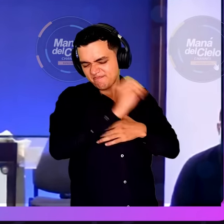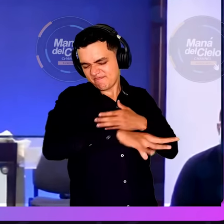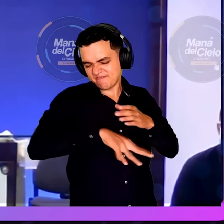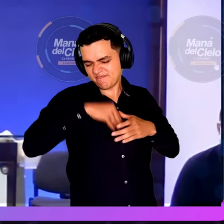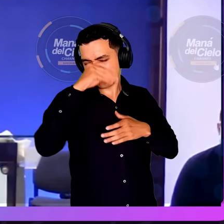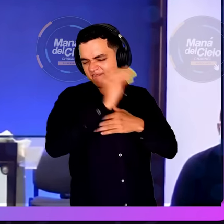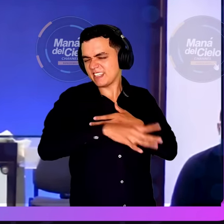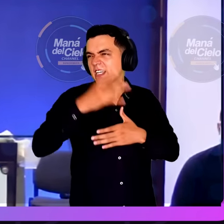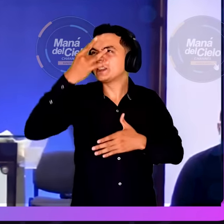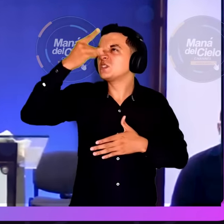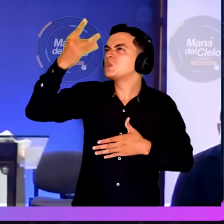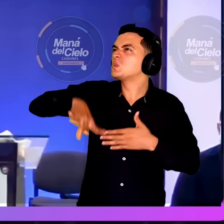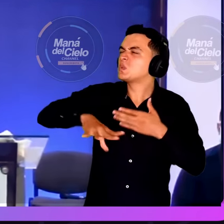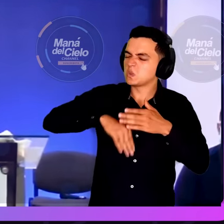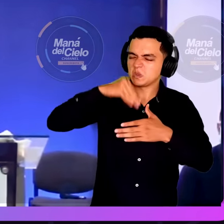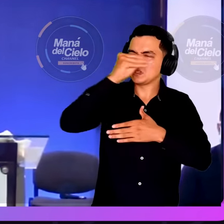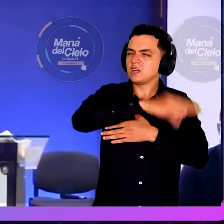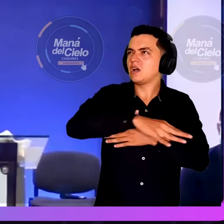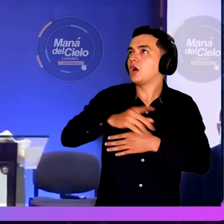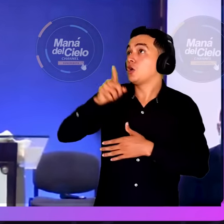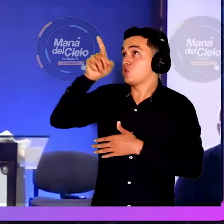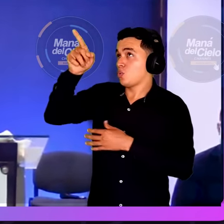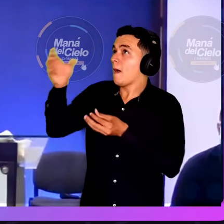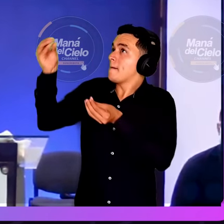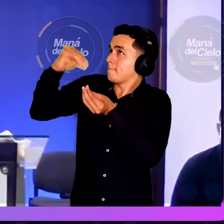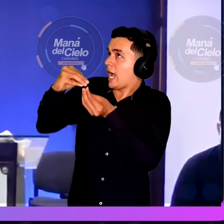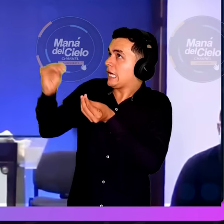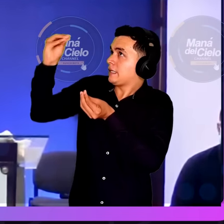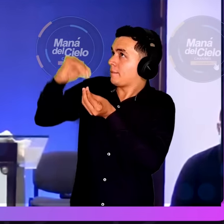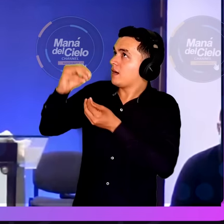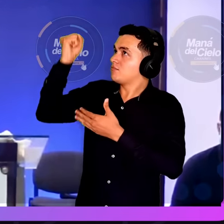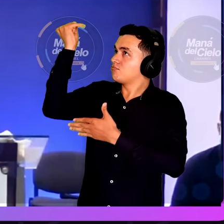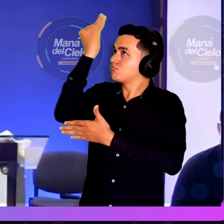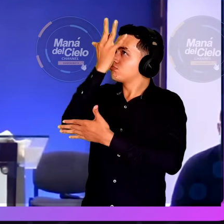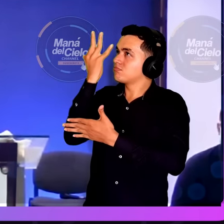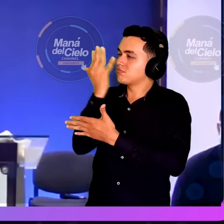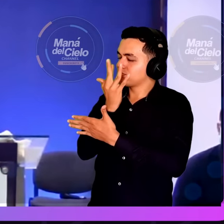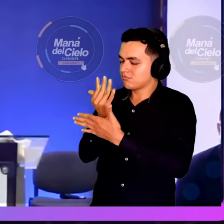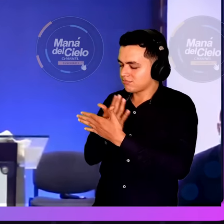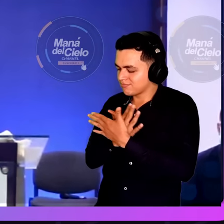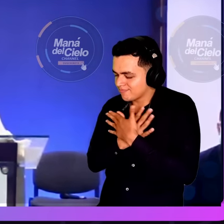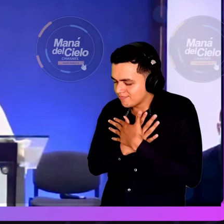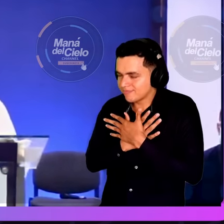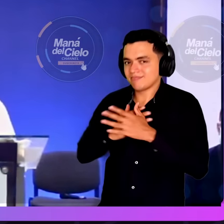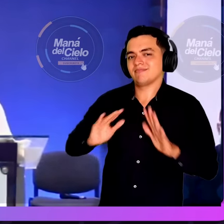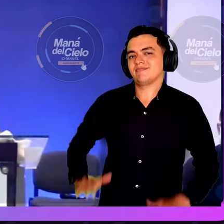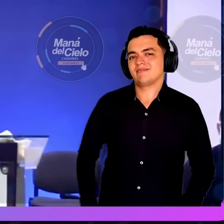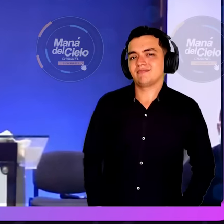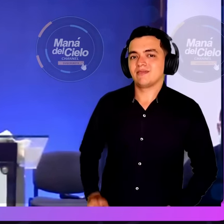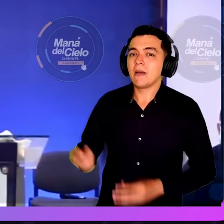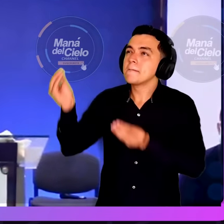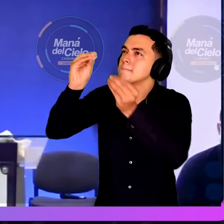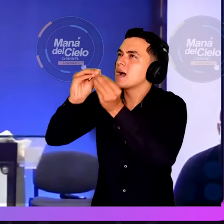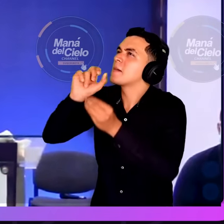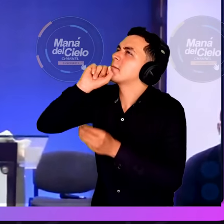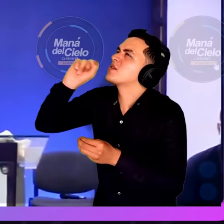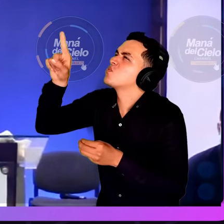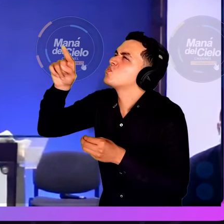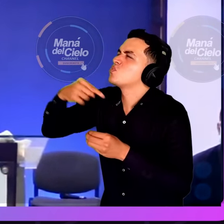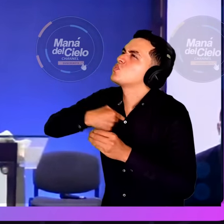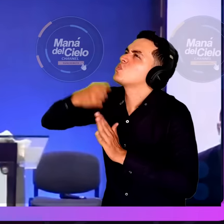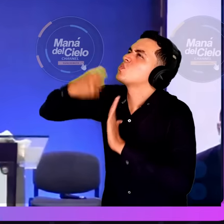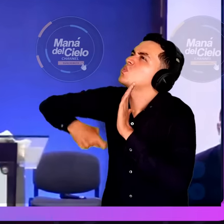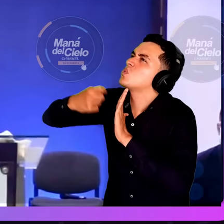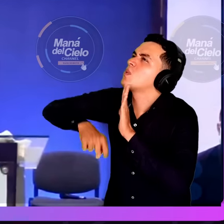un himno que me marcó, el himno 29, de lluvia de bendición: aprendí el gran secreto de morar en el Señor, mi descanso